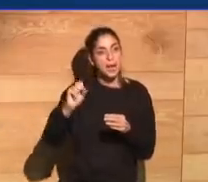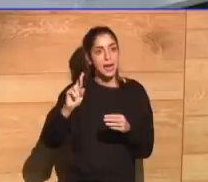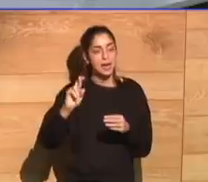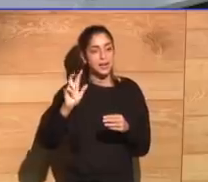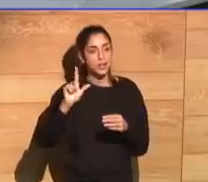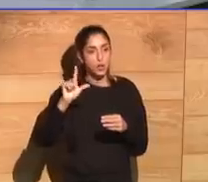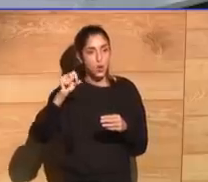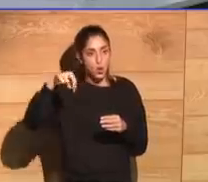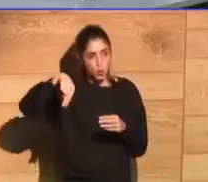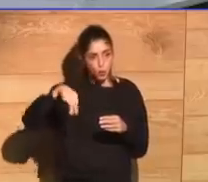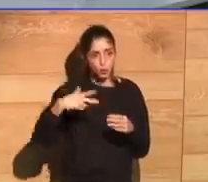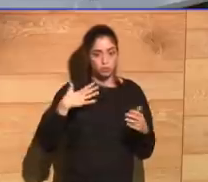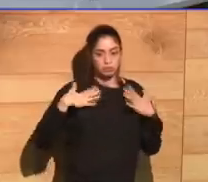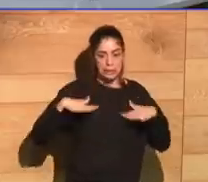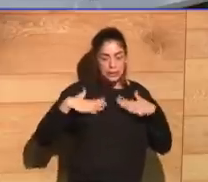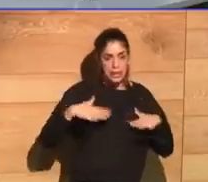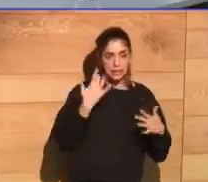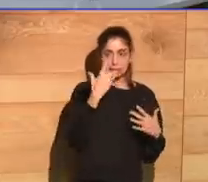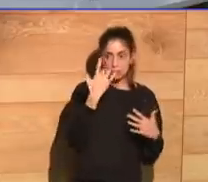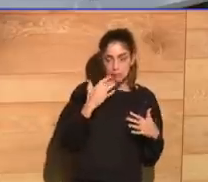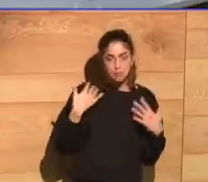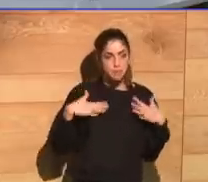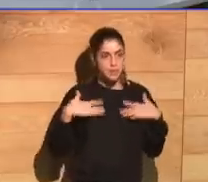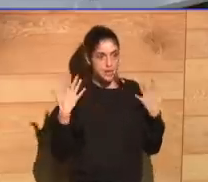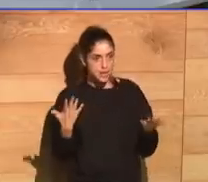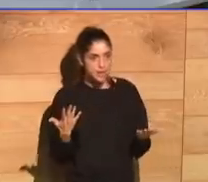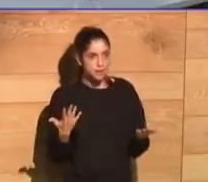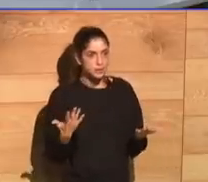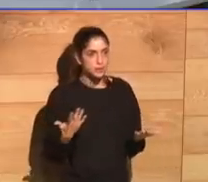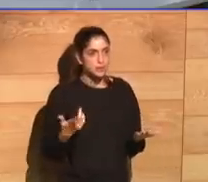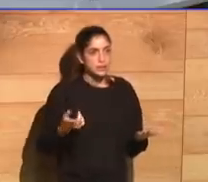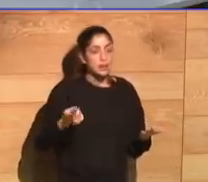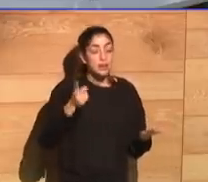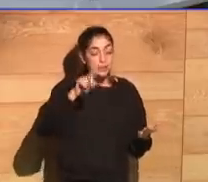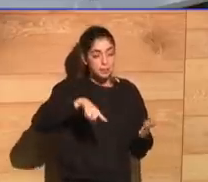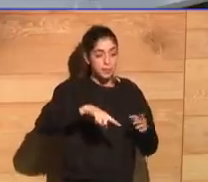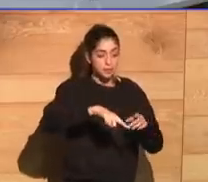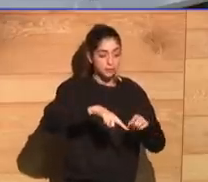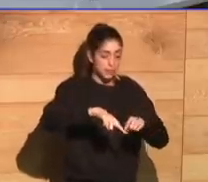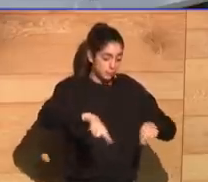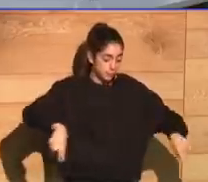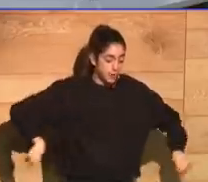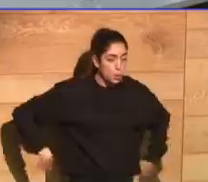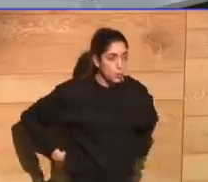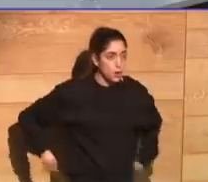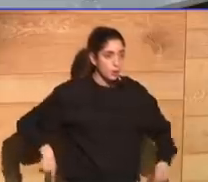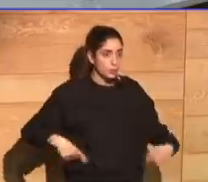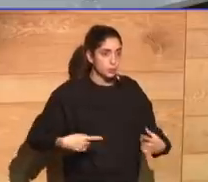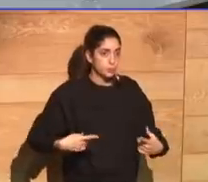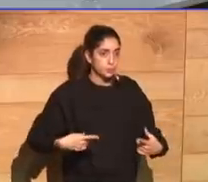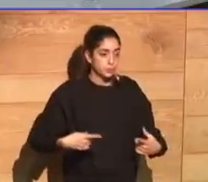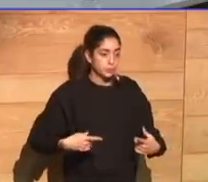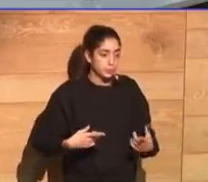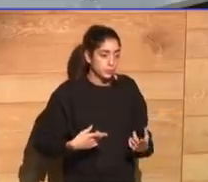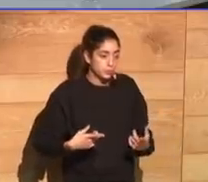trajes brillantes de 3M. Que parece que, claro, que parecen envueltos y en y el hula hoop este papel... que pondera Juanito, el hula hoop es un